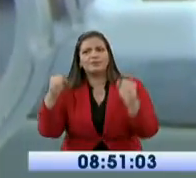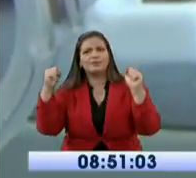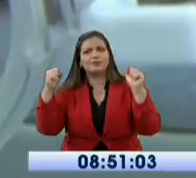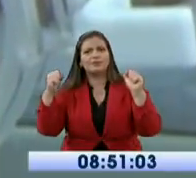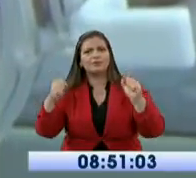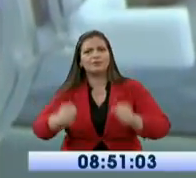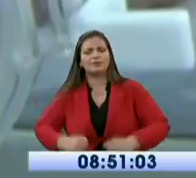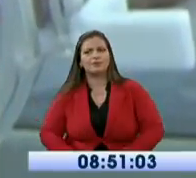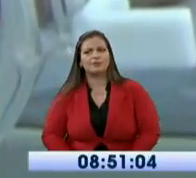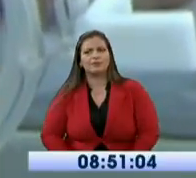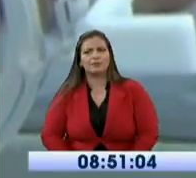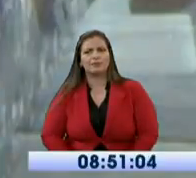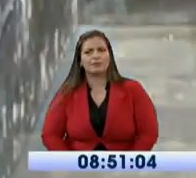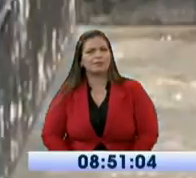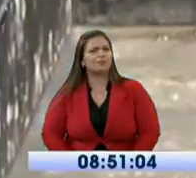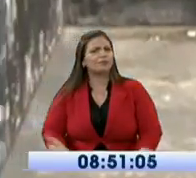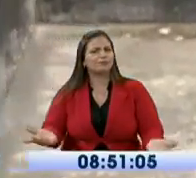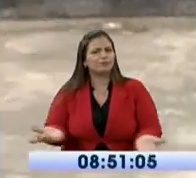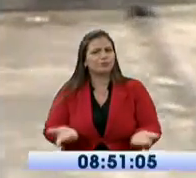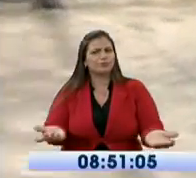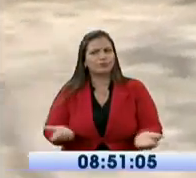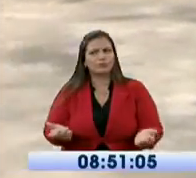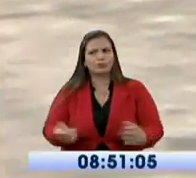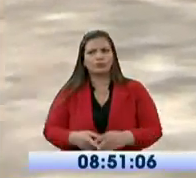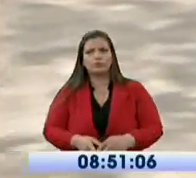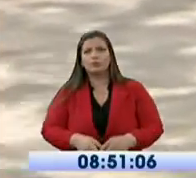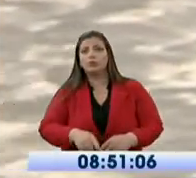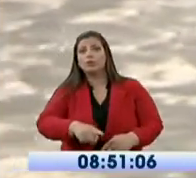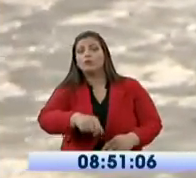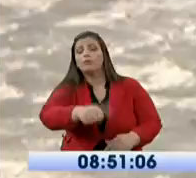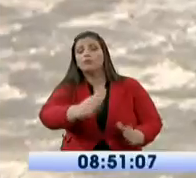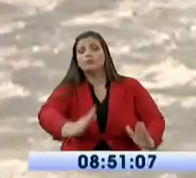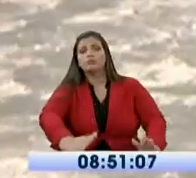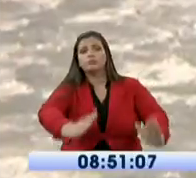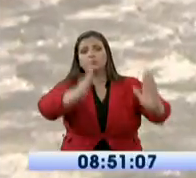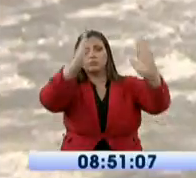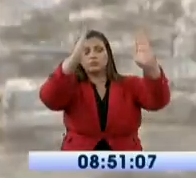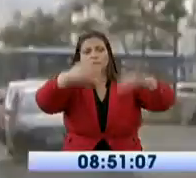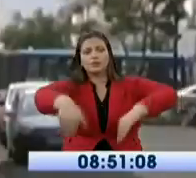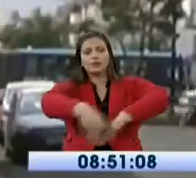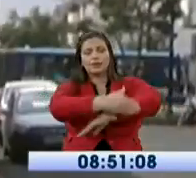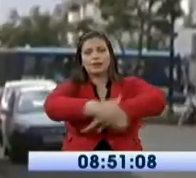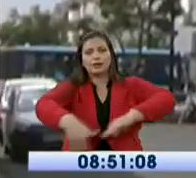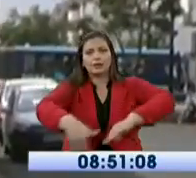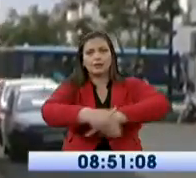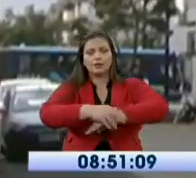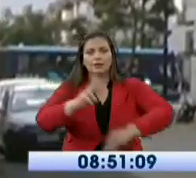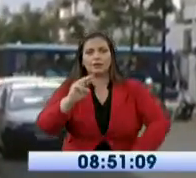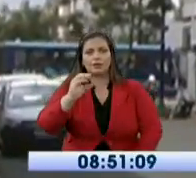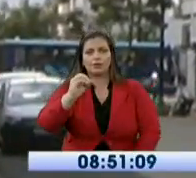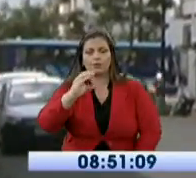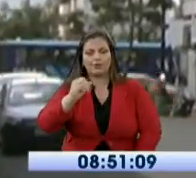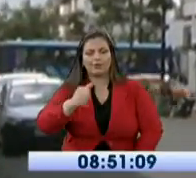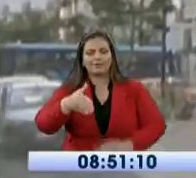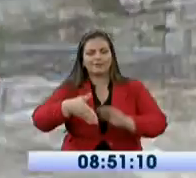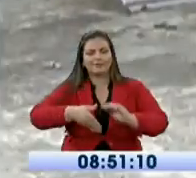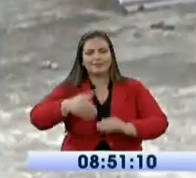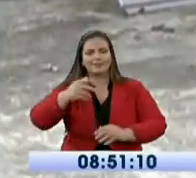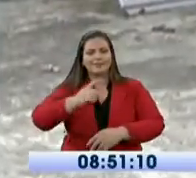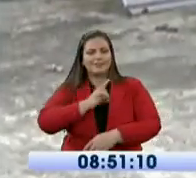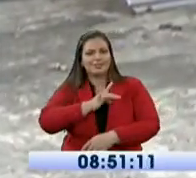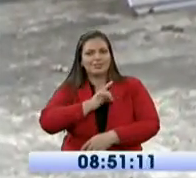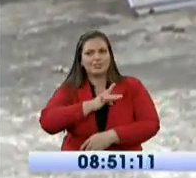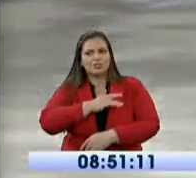algo parecido, pero fue encontrado en la terraza de un edificio ubicado en la calle Gabriel Pino Roca, entre Chile y Chimborazo, dentro de